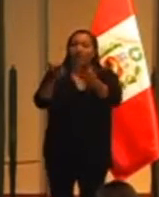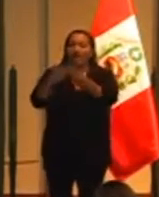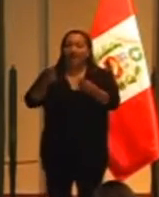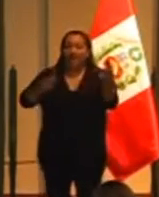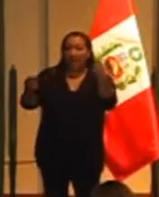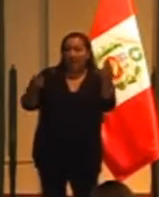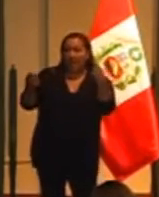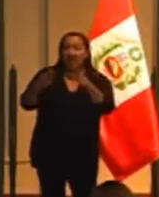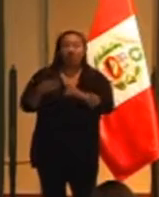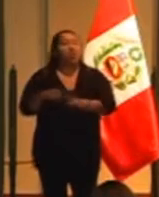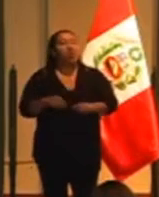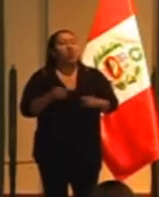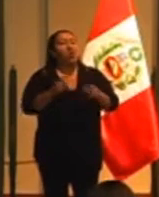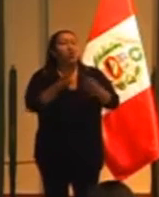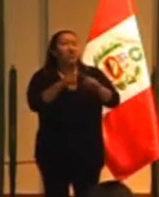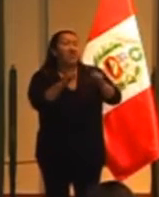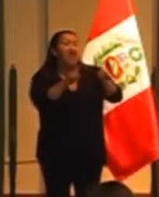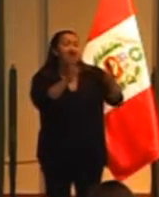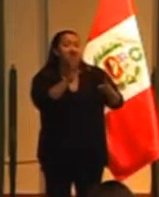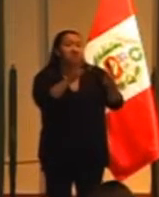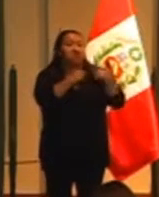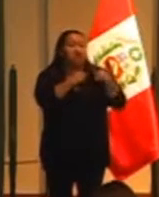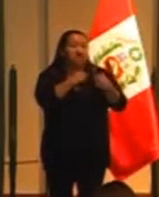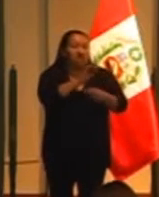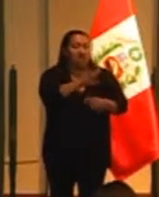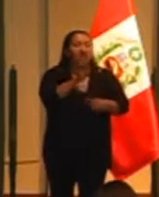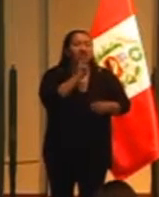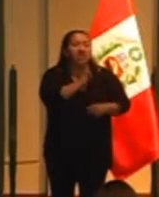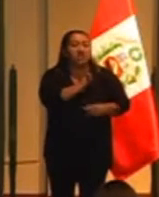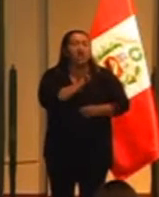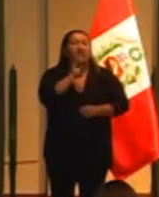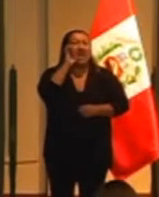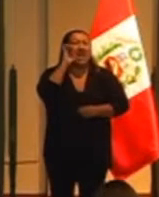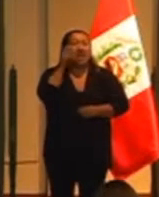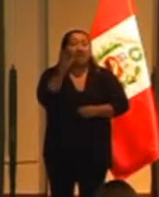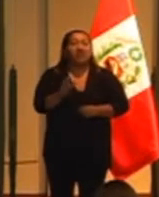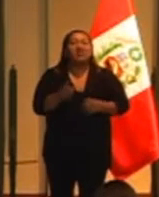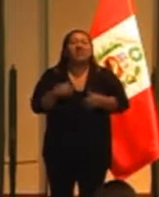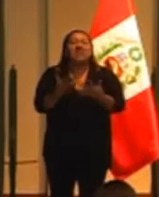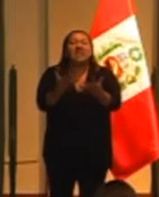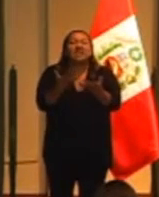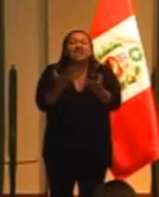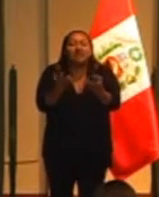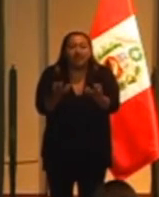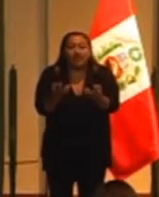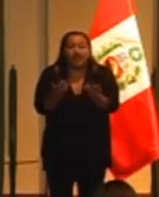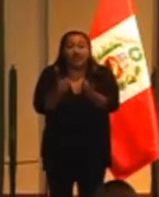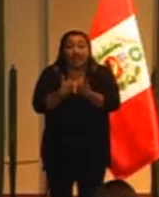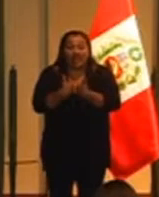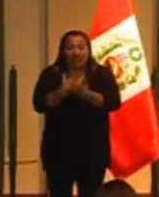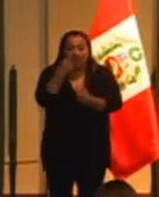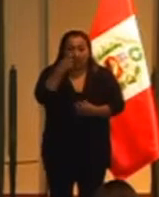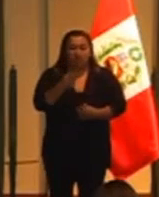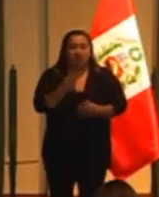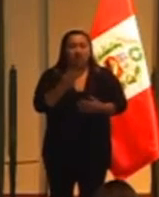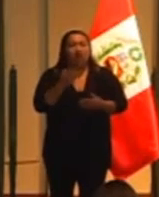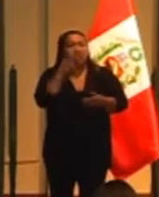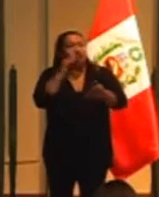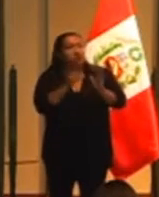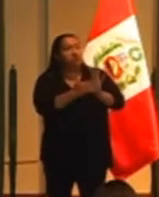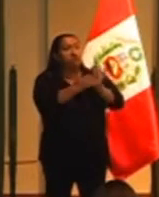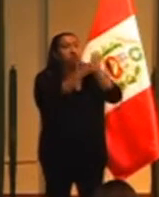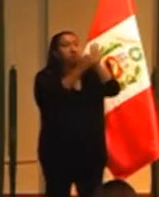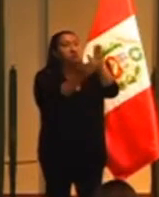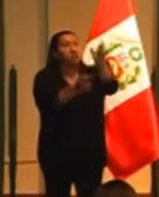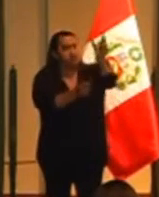comunal o ser un dirigente institucional, lo que la gente espera es tener a una persona que represente, en el